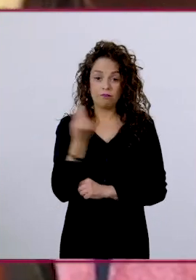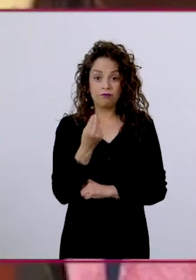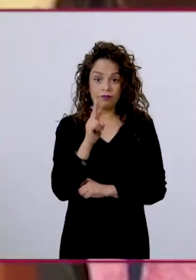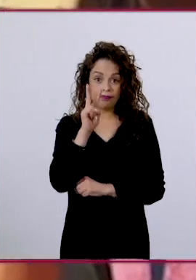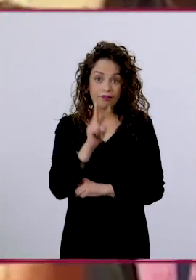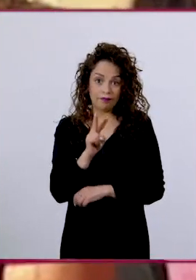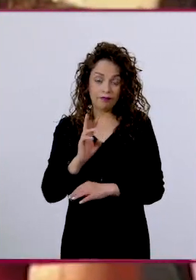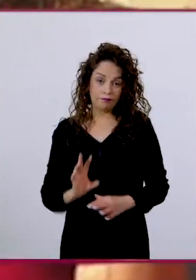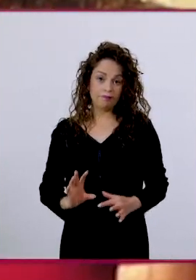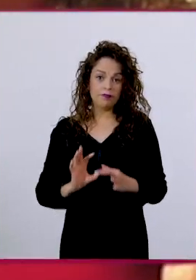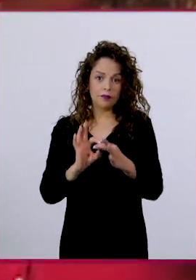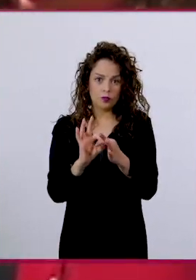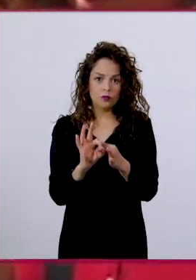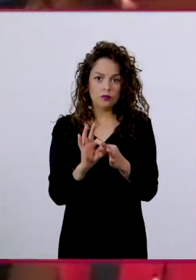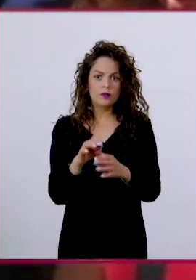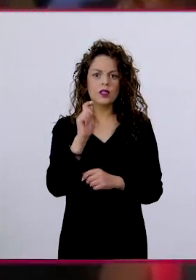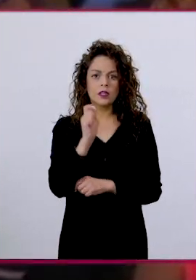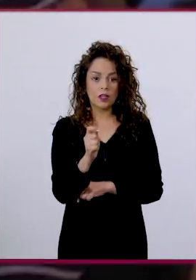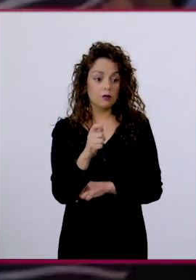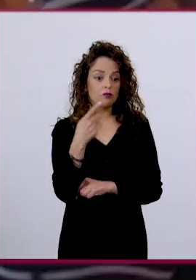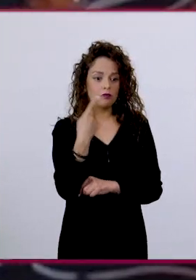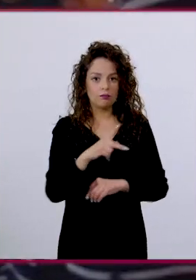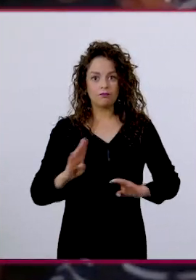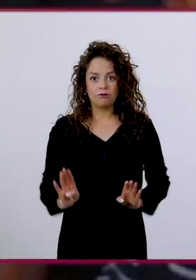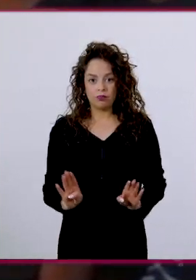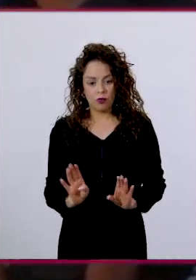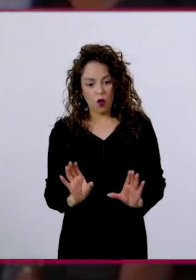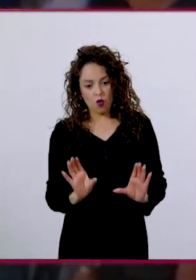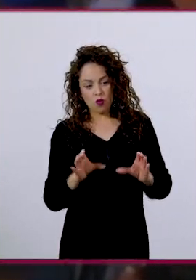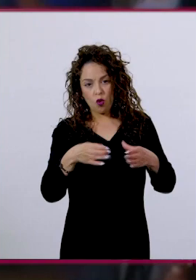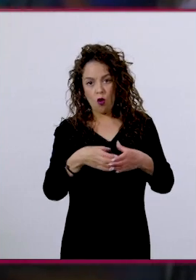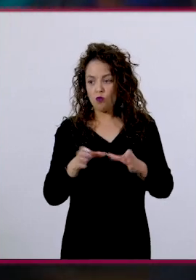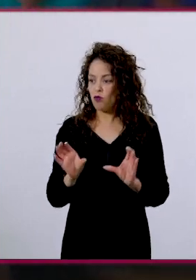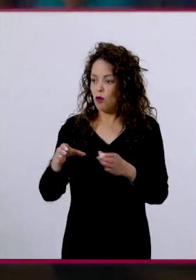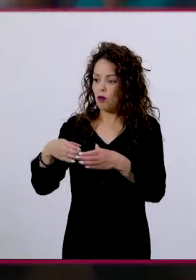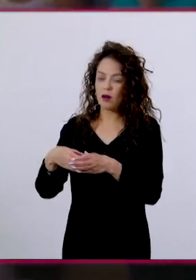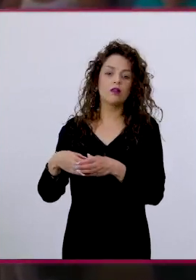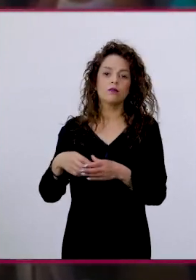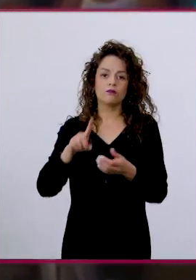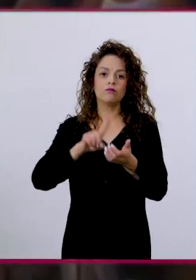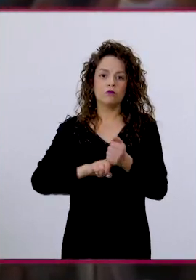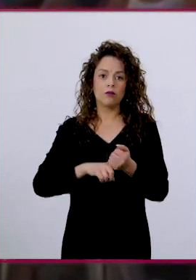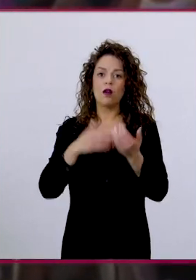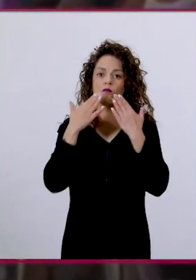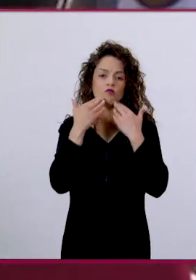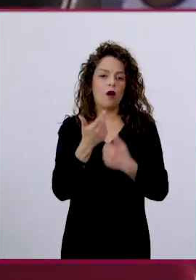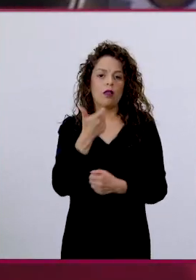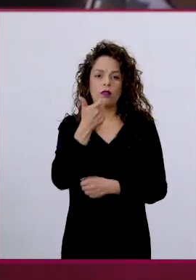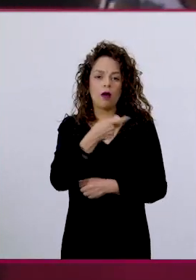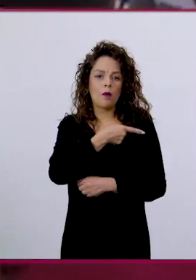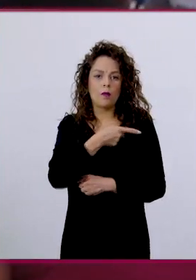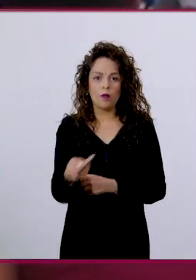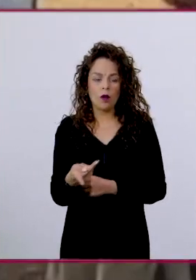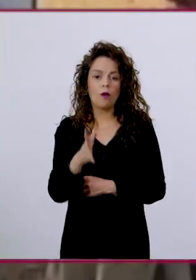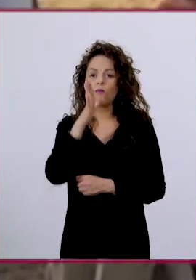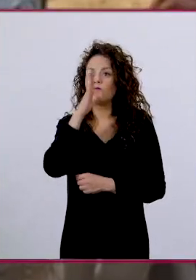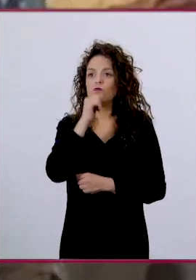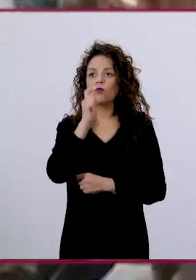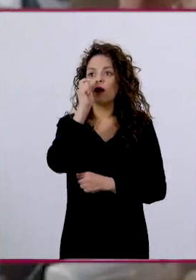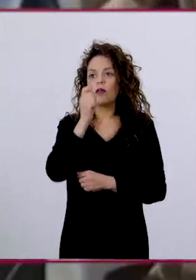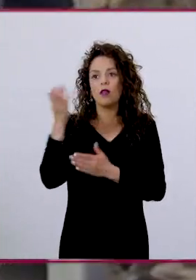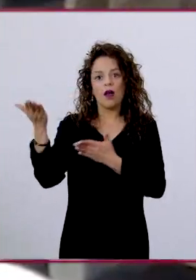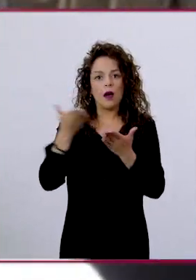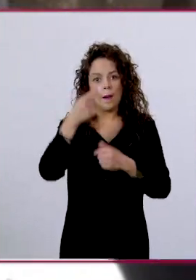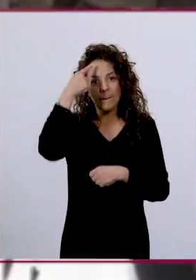necesarios, ¿no? Con comunidades y con poblaciones que tienen pocos recursos y que tienen poco acceso a los arquitectos o